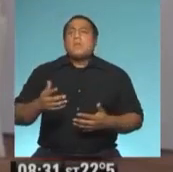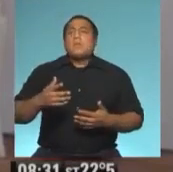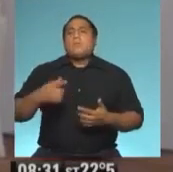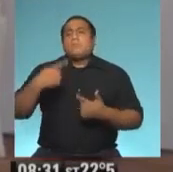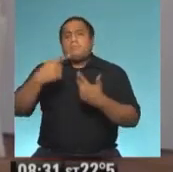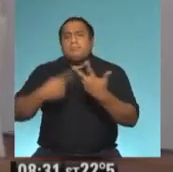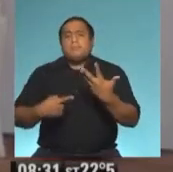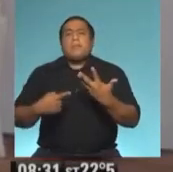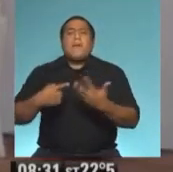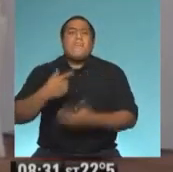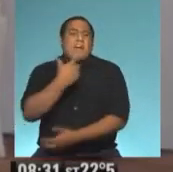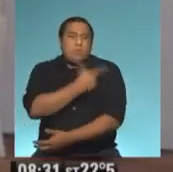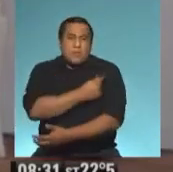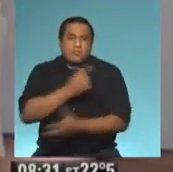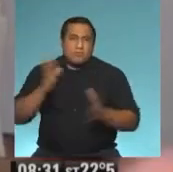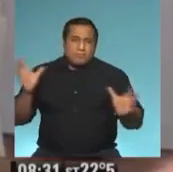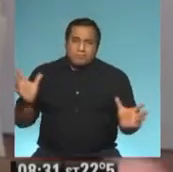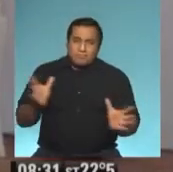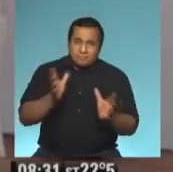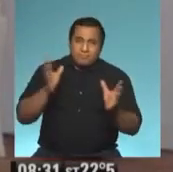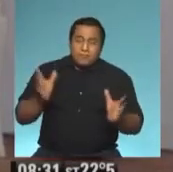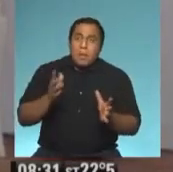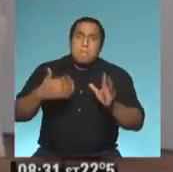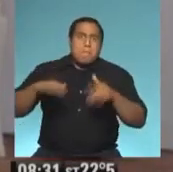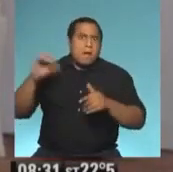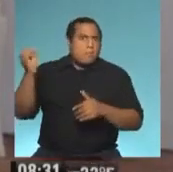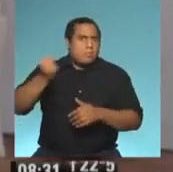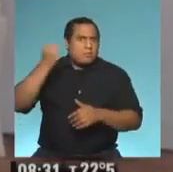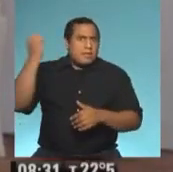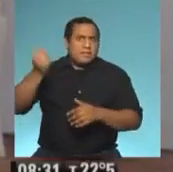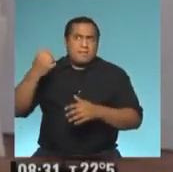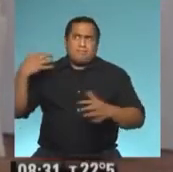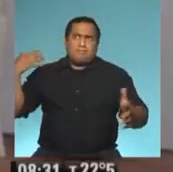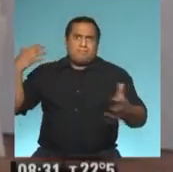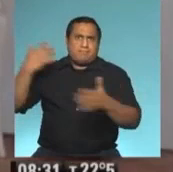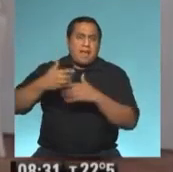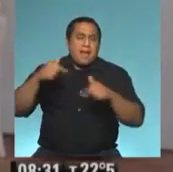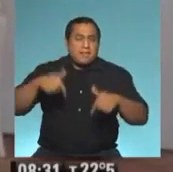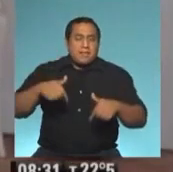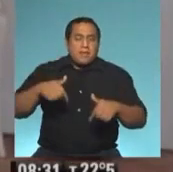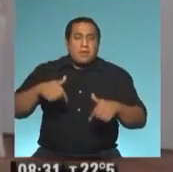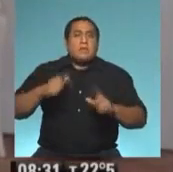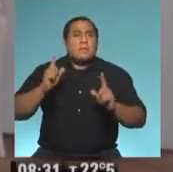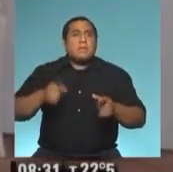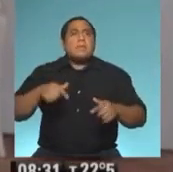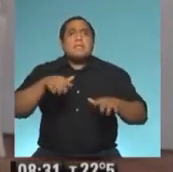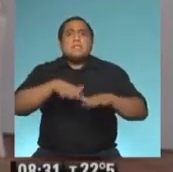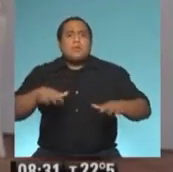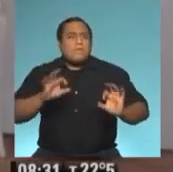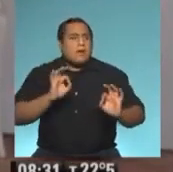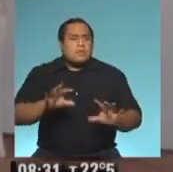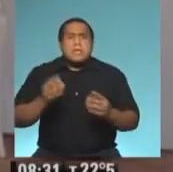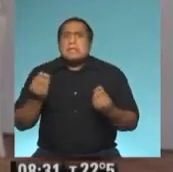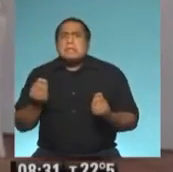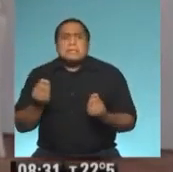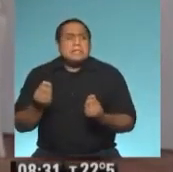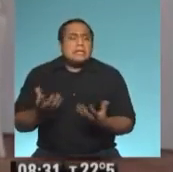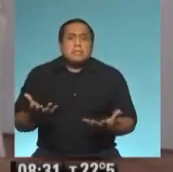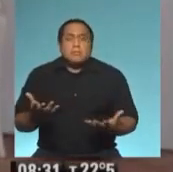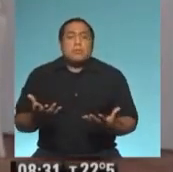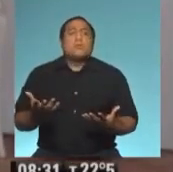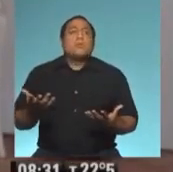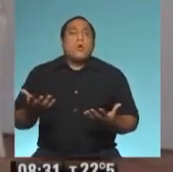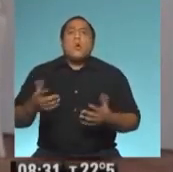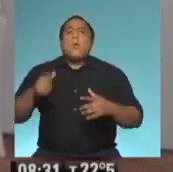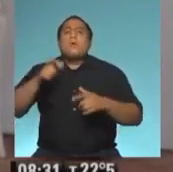es el plan de vacunación, que sin dudas va a ser el más importante de la historia de nuestro país? También, ¿qué hacemos con los chicos en vacaciones? El rol de quienes son